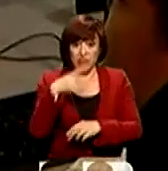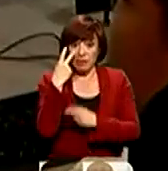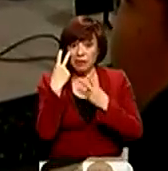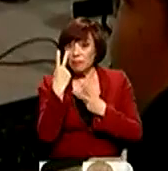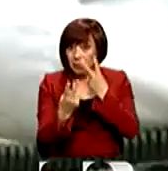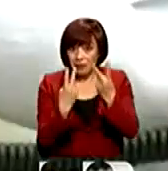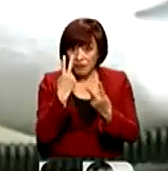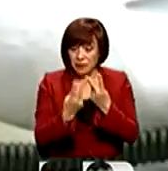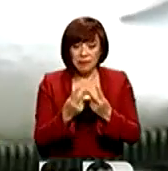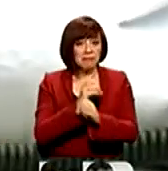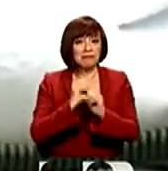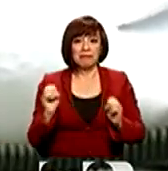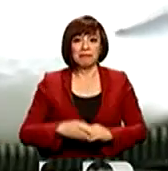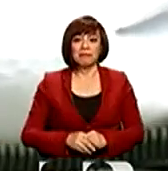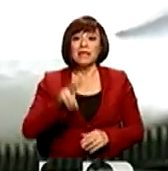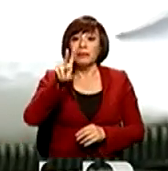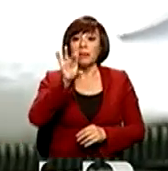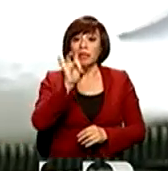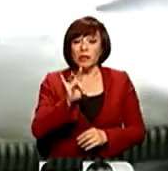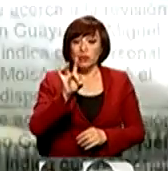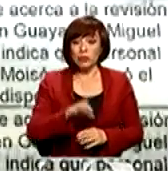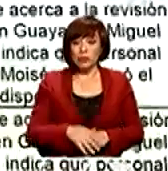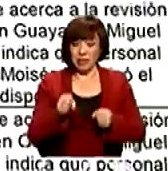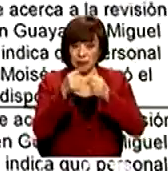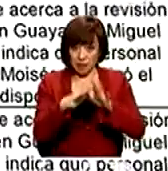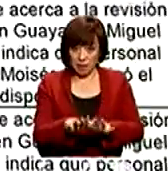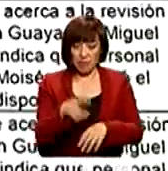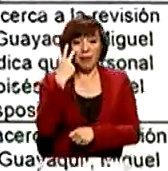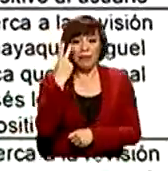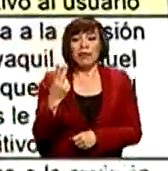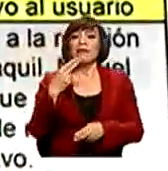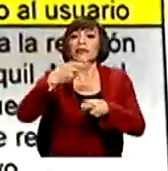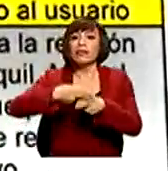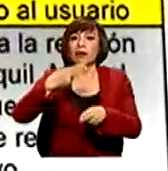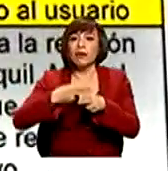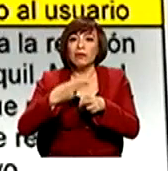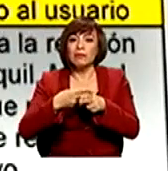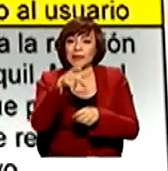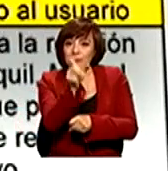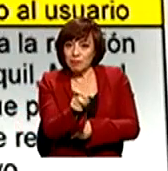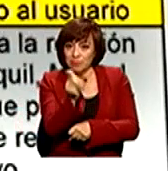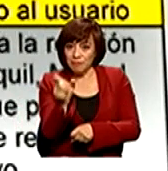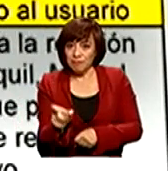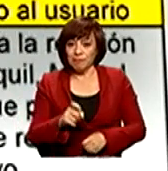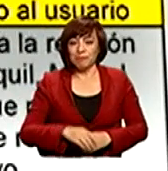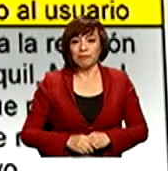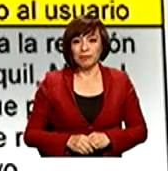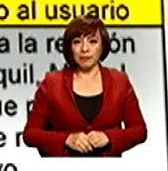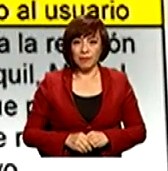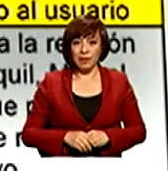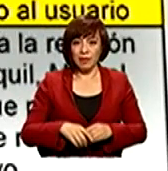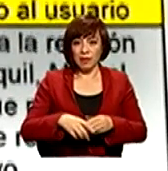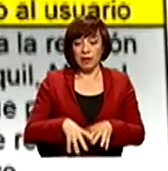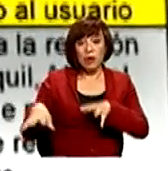Justicia. Pero el 28 de septiembre aparecen dos nombres clave en el monitoreo y registro de actividades de Fernando Alvarado: el coordinador